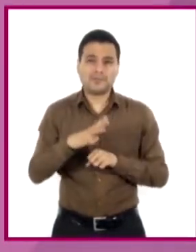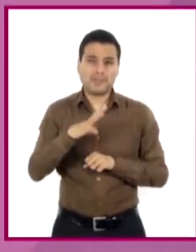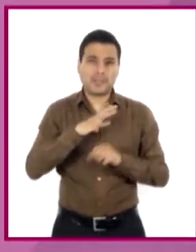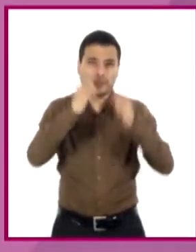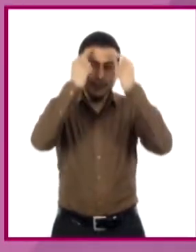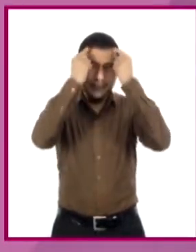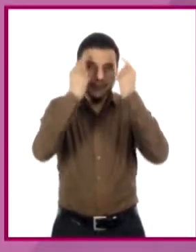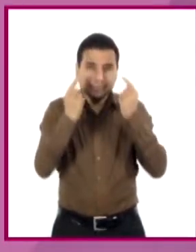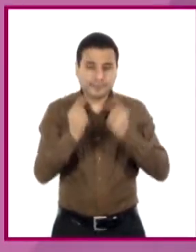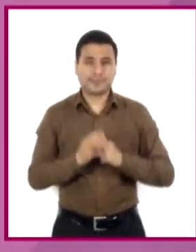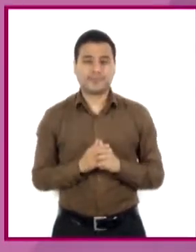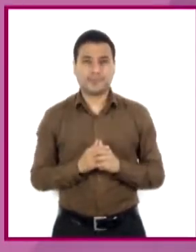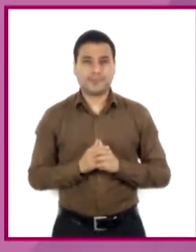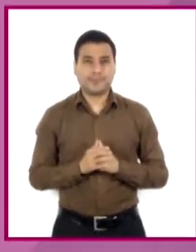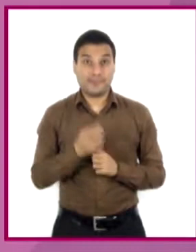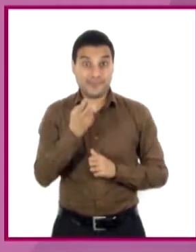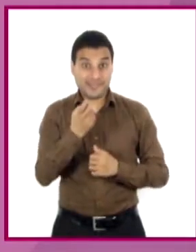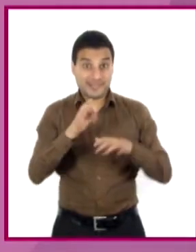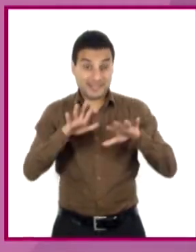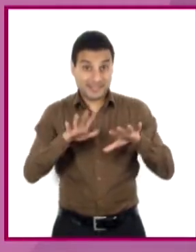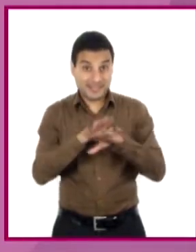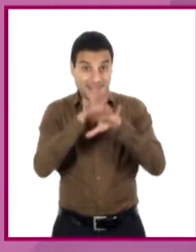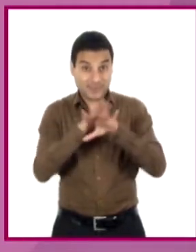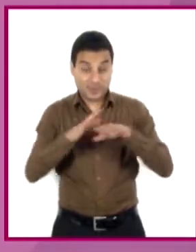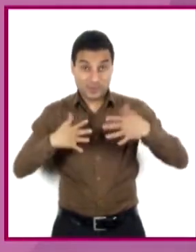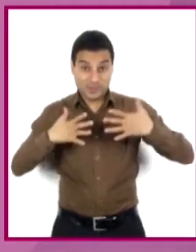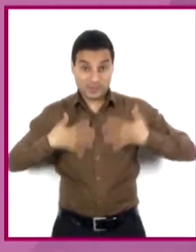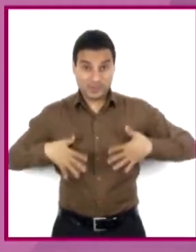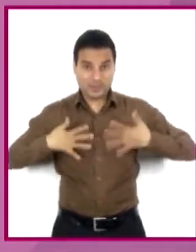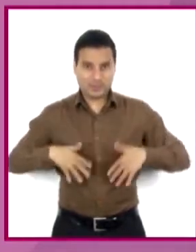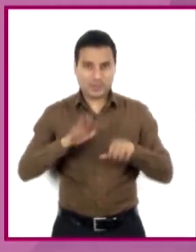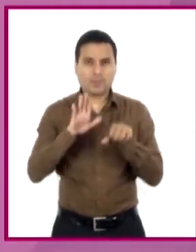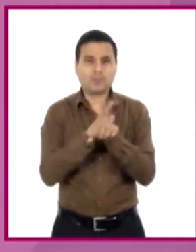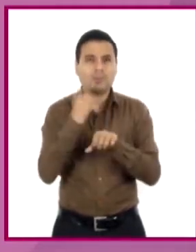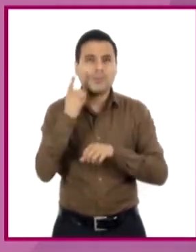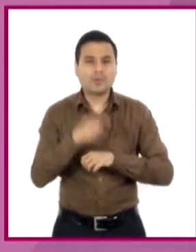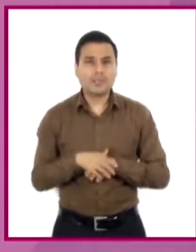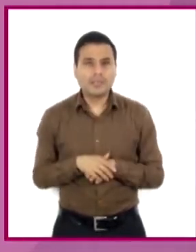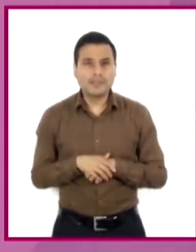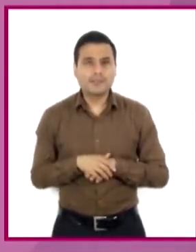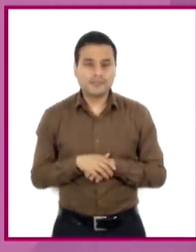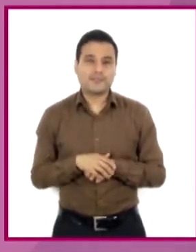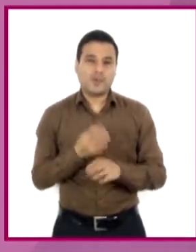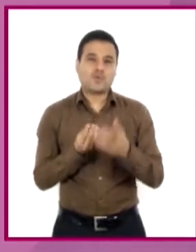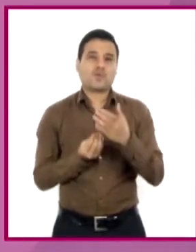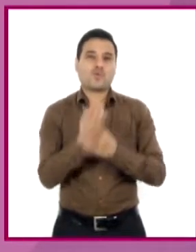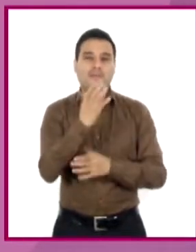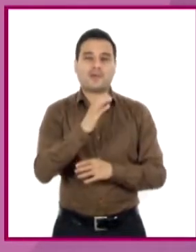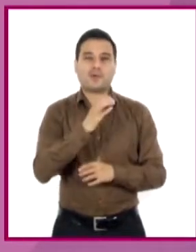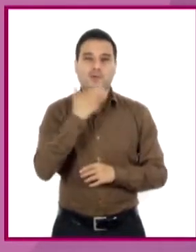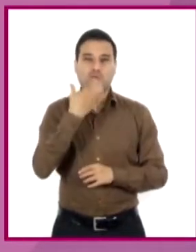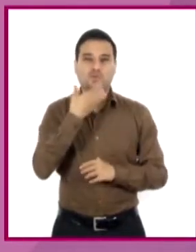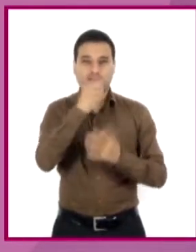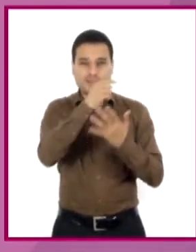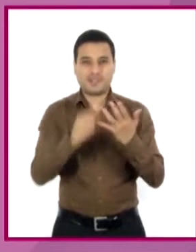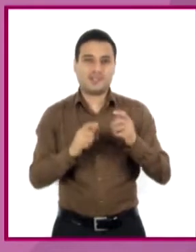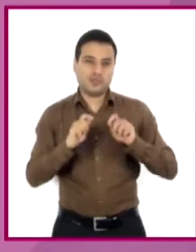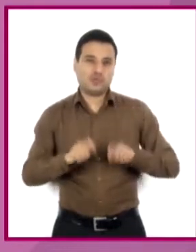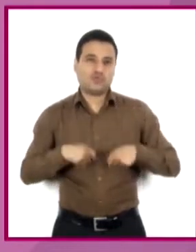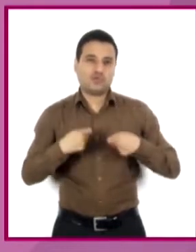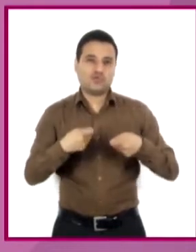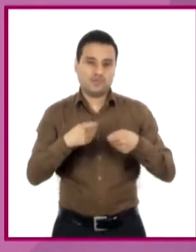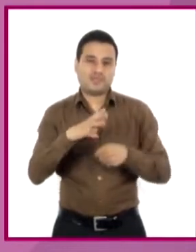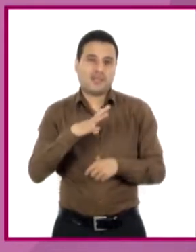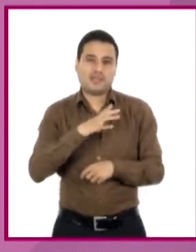rostro. Con este cambio en el atuendo se pretendía demostrar la sencillez de las nuevas costumbres, a pesar de que el lujo no dejó de estar